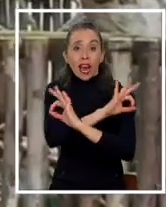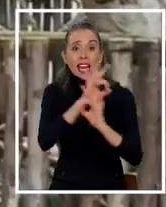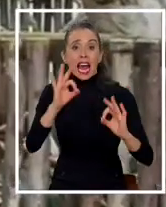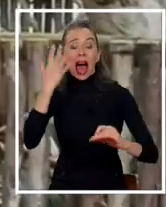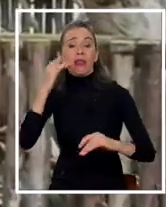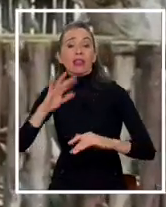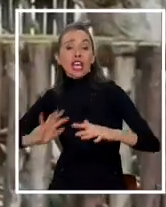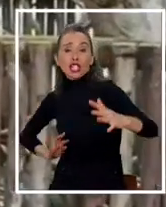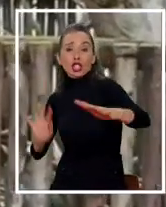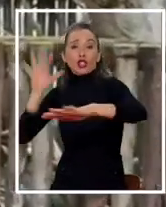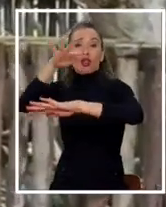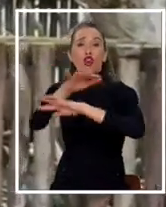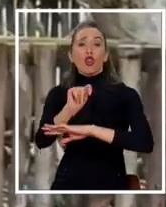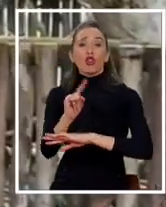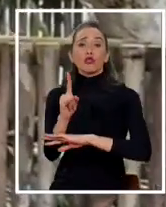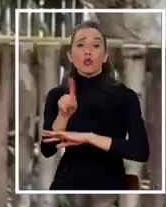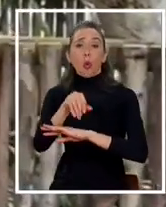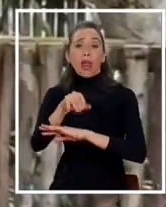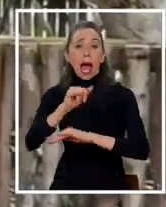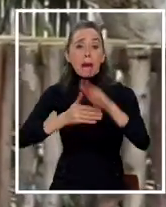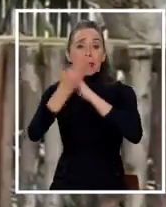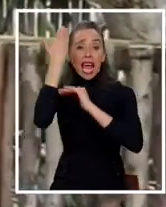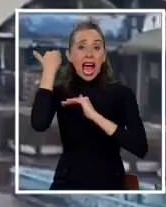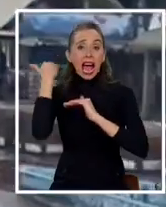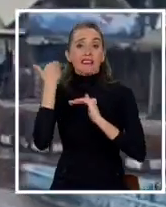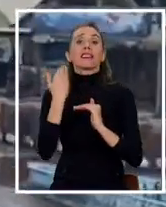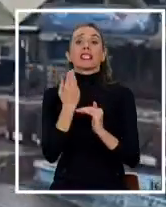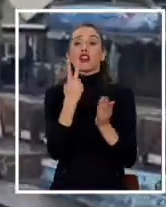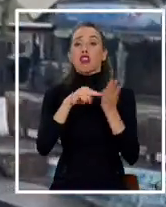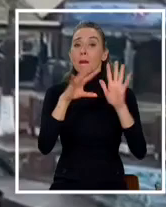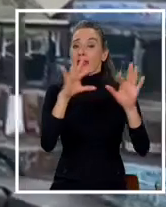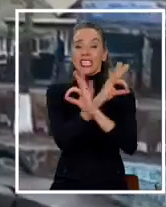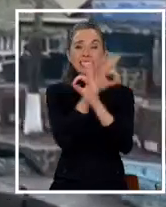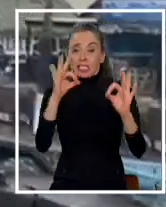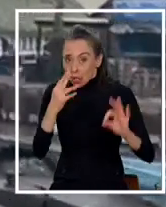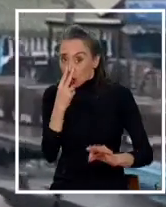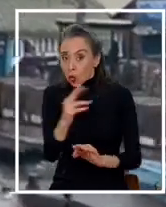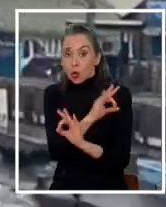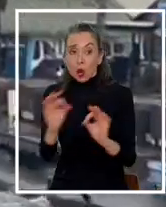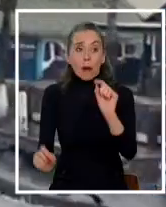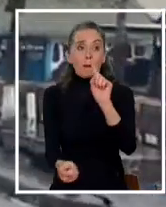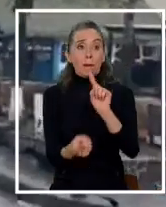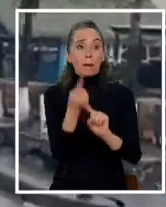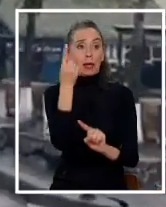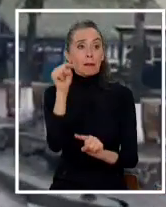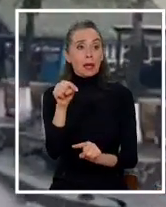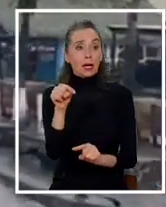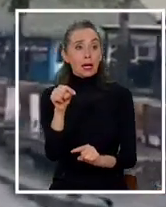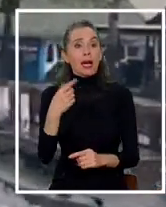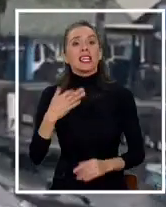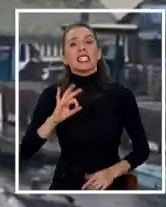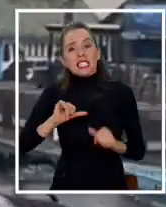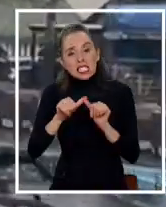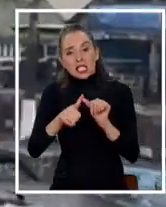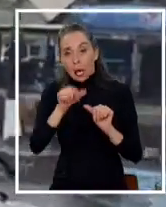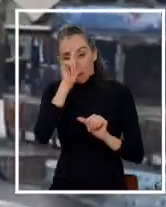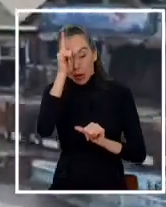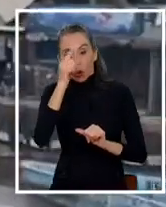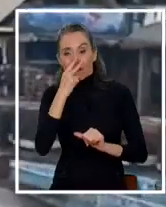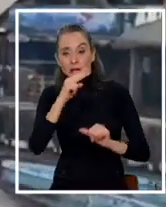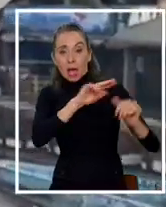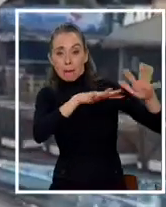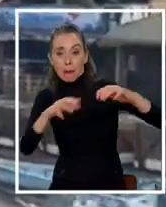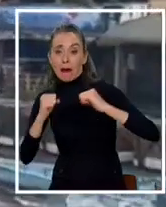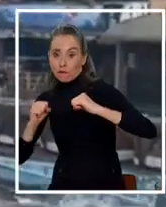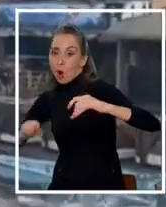el tsunami. Ni con el tsunami no había pasado esto. Nunca había visto algo así. Estamos acostumbrados a la potencia del